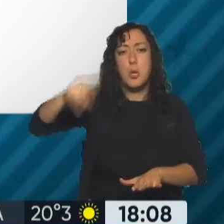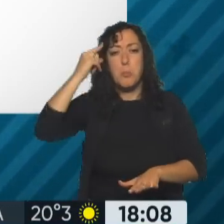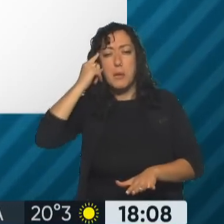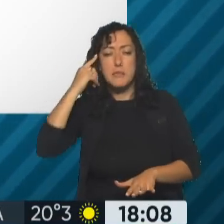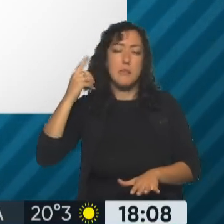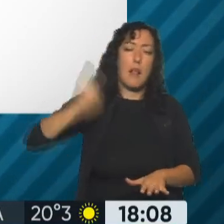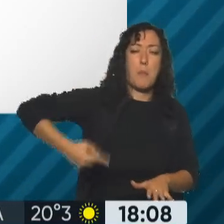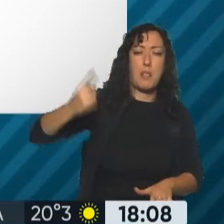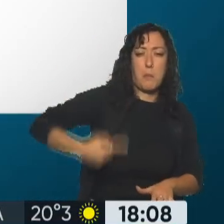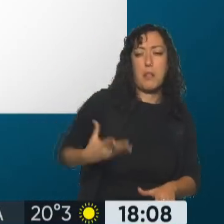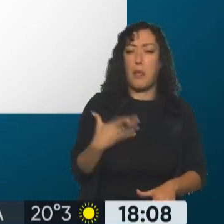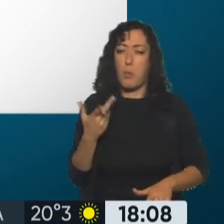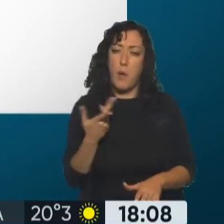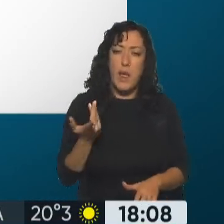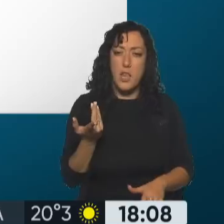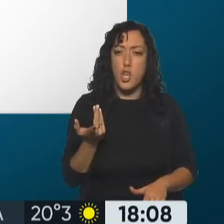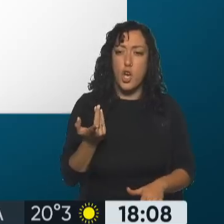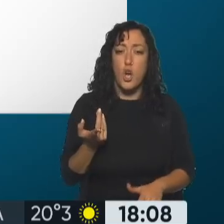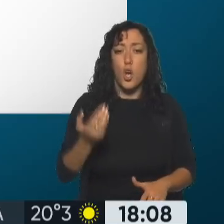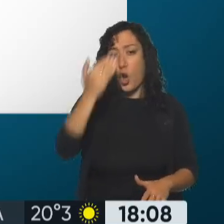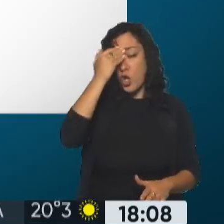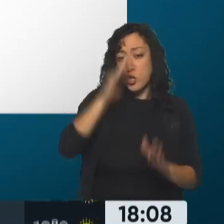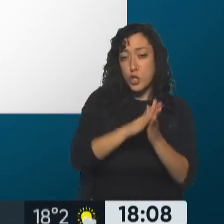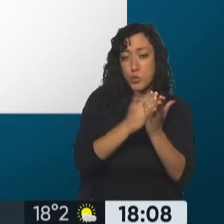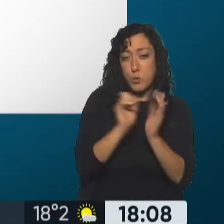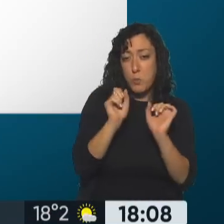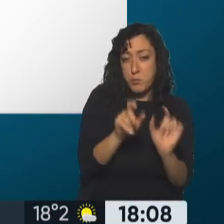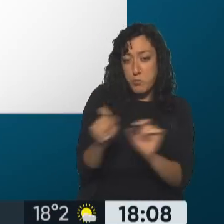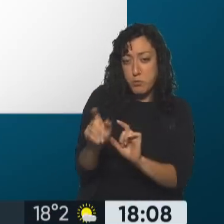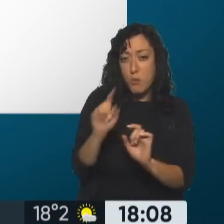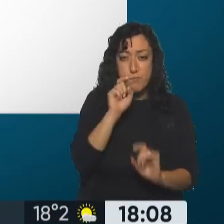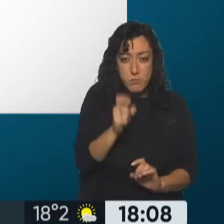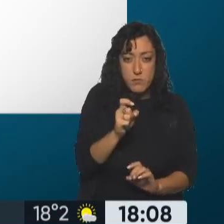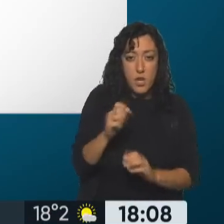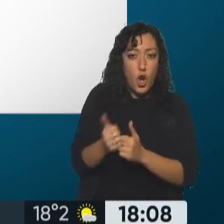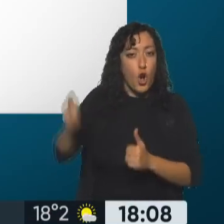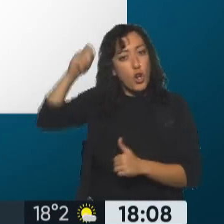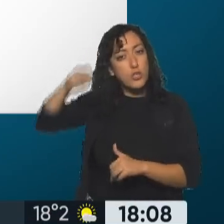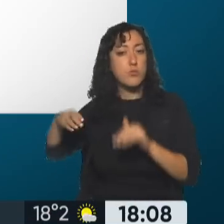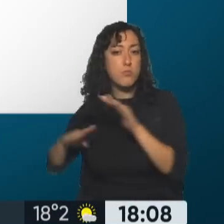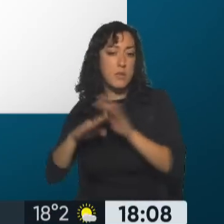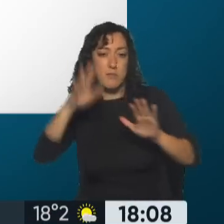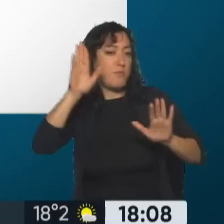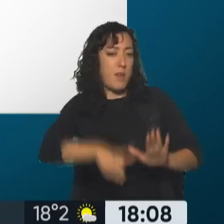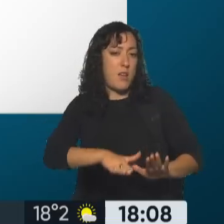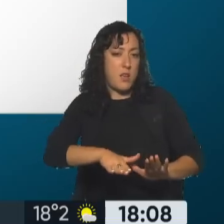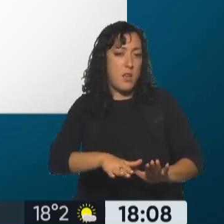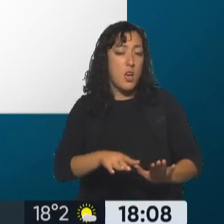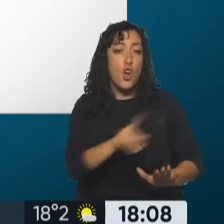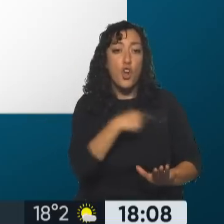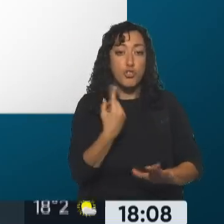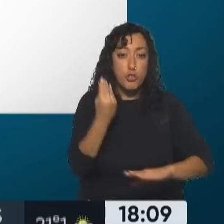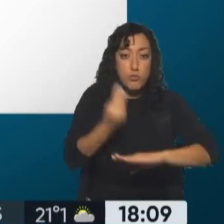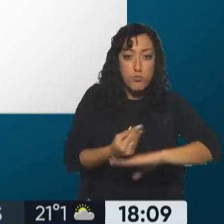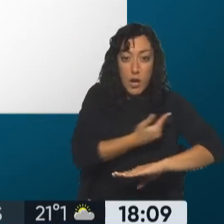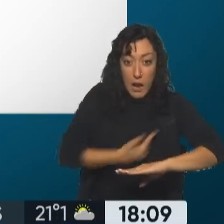y dueños de sus provincias, quisieron violar sus propias constituciones y la Corte Suprema los puso en caja, dice ella. Con nosotros esto no pasará. Y el